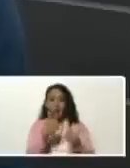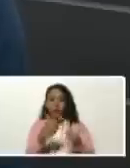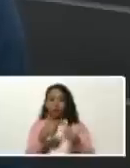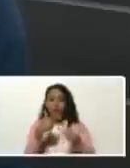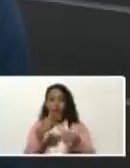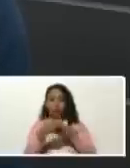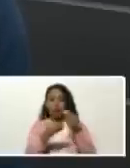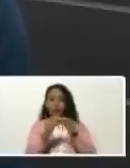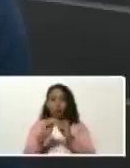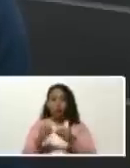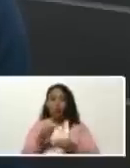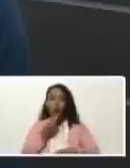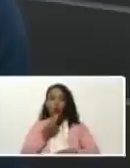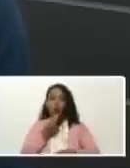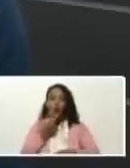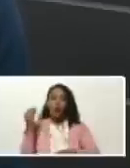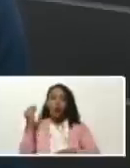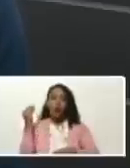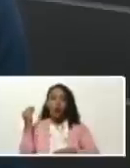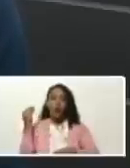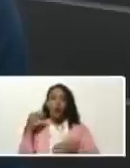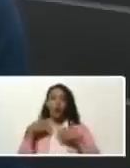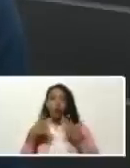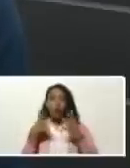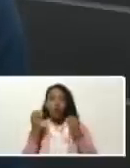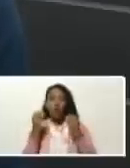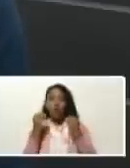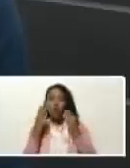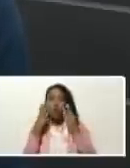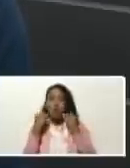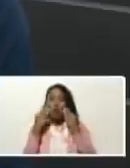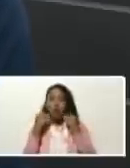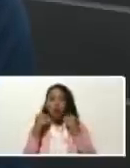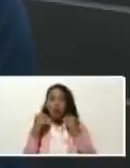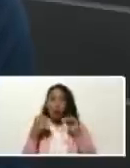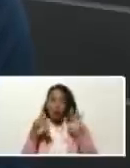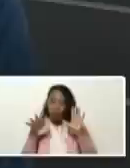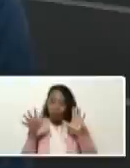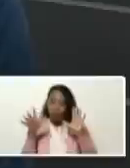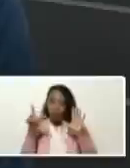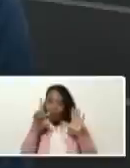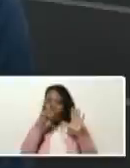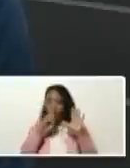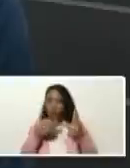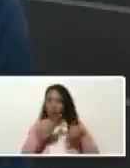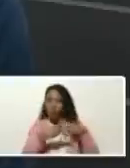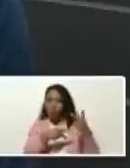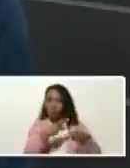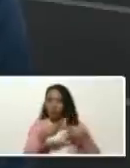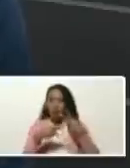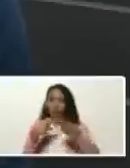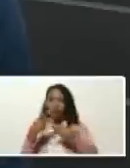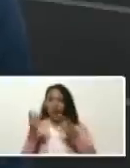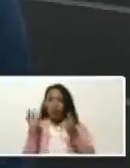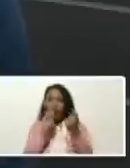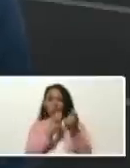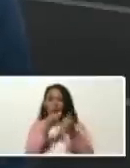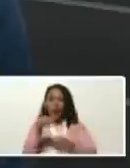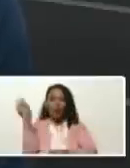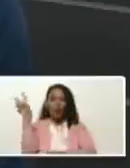conformada por jóvenes de mucha experiencia a pesar de su edad en el los procesos políticos y en el diálogo en